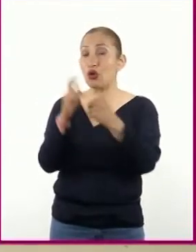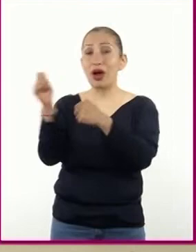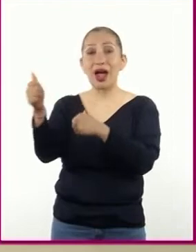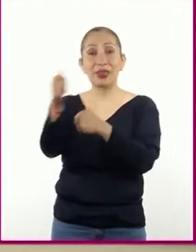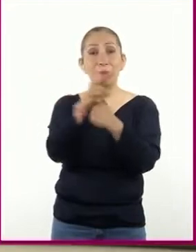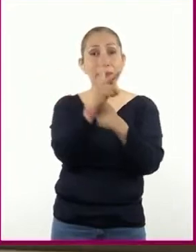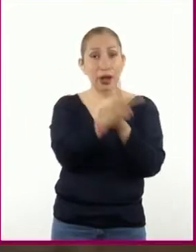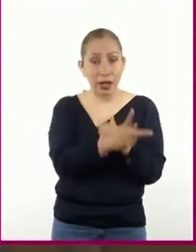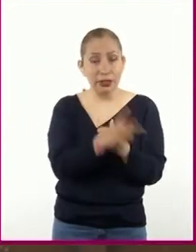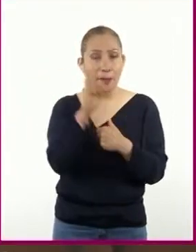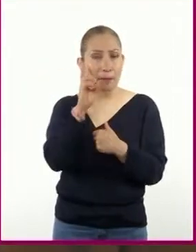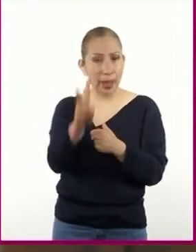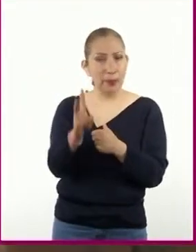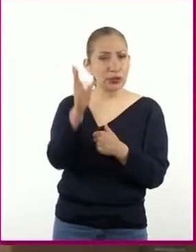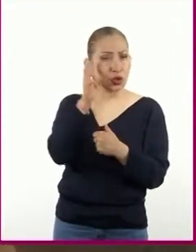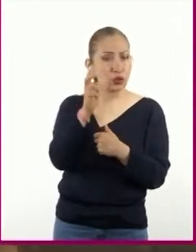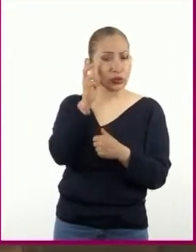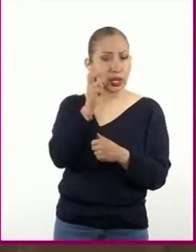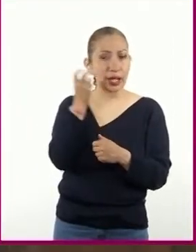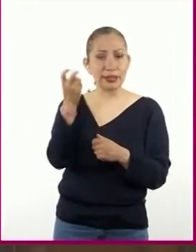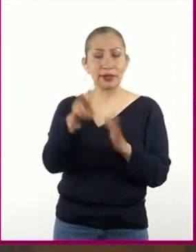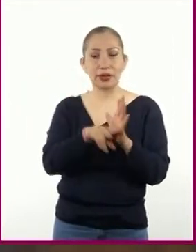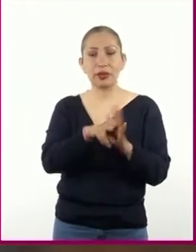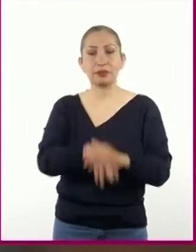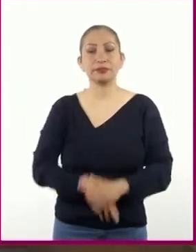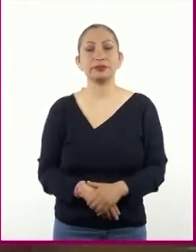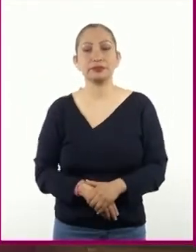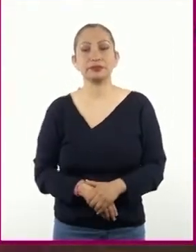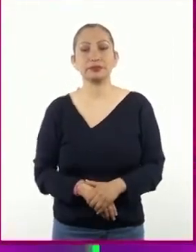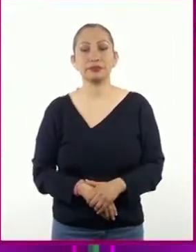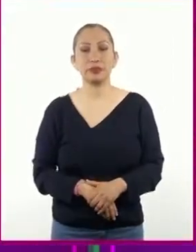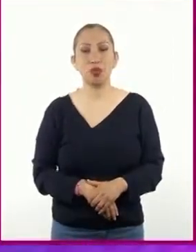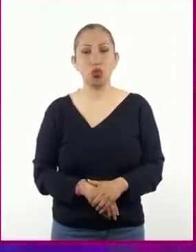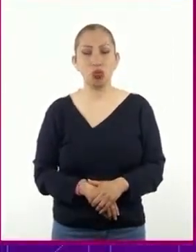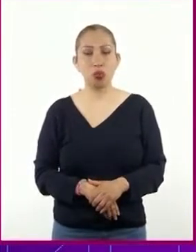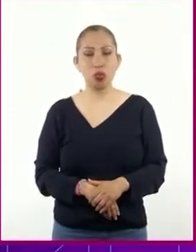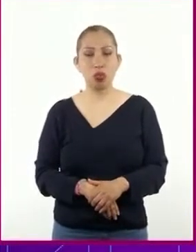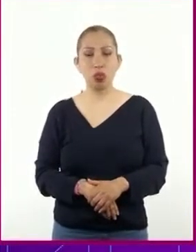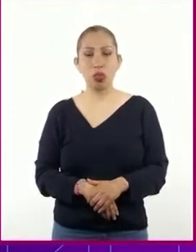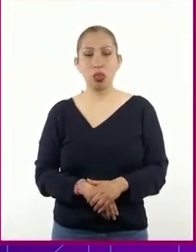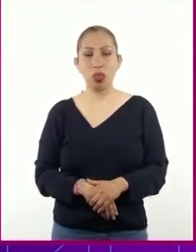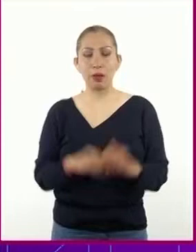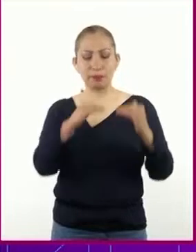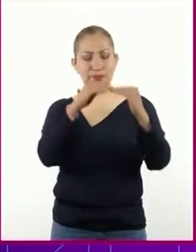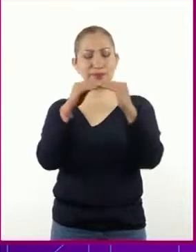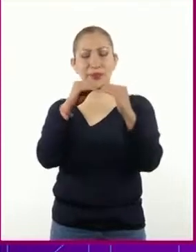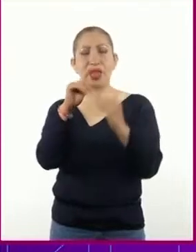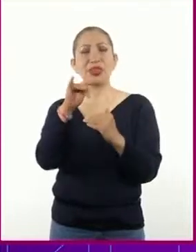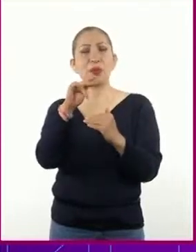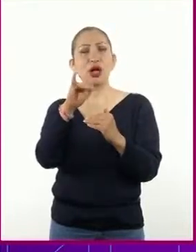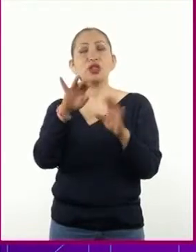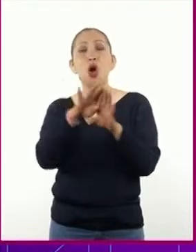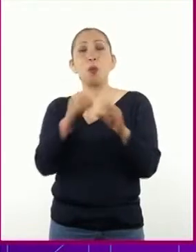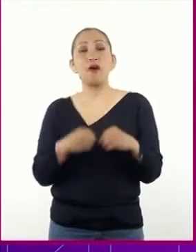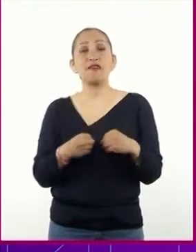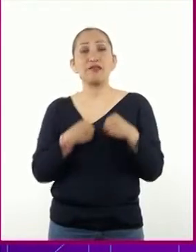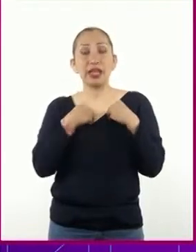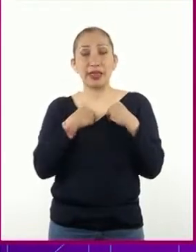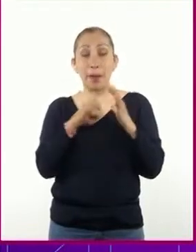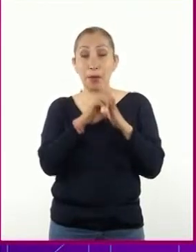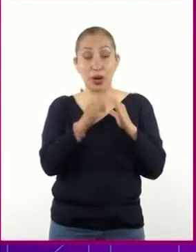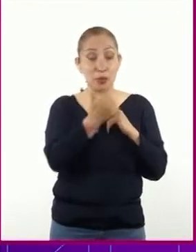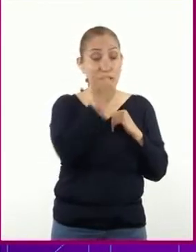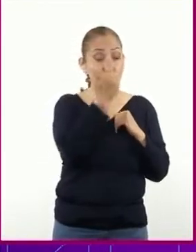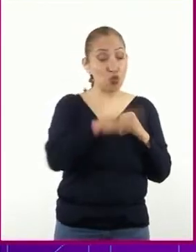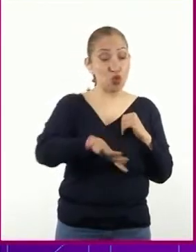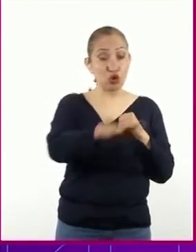naciones, veamos y escuchemos el siguiente video. La democracia, como forma de vida en el caso de